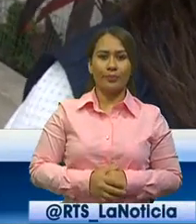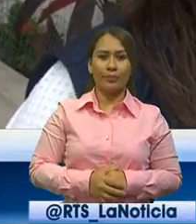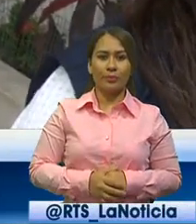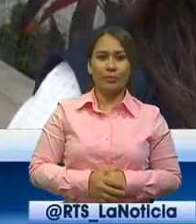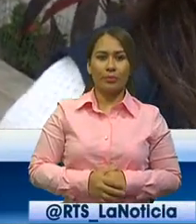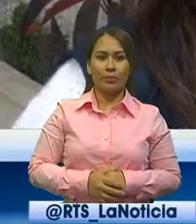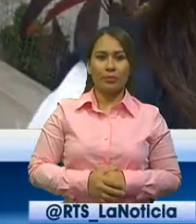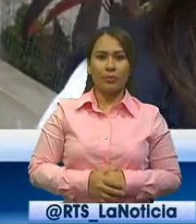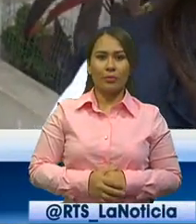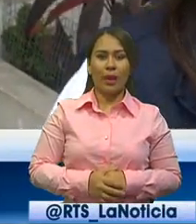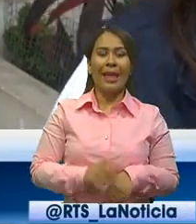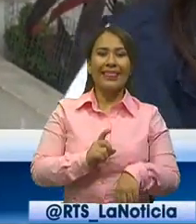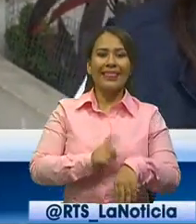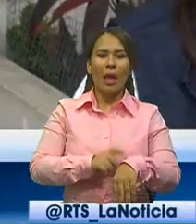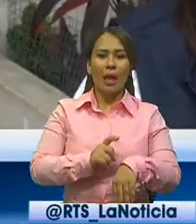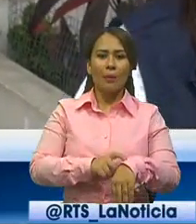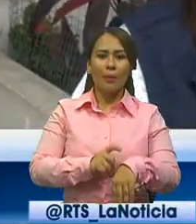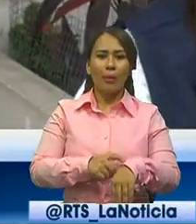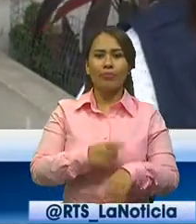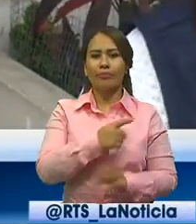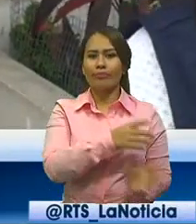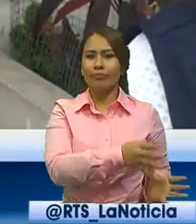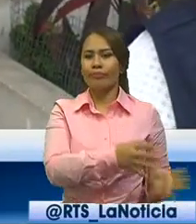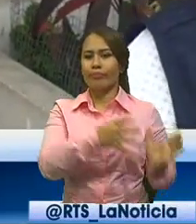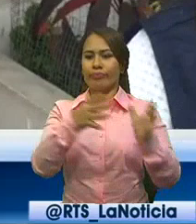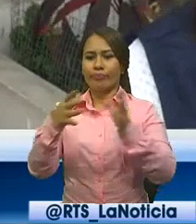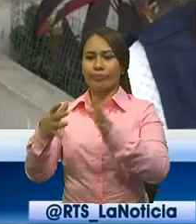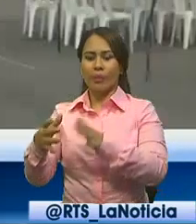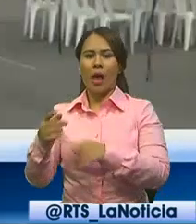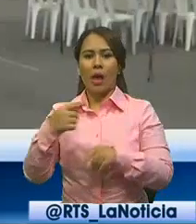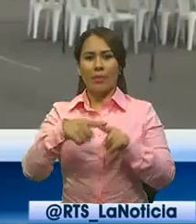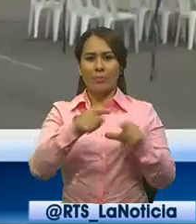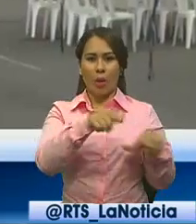de pérdida de tiempo en el traslado del paciente